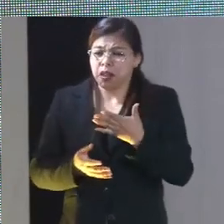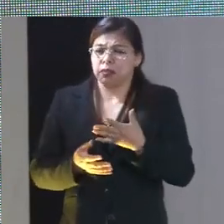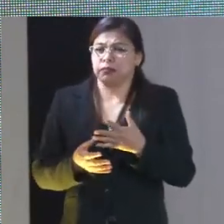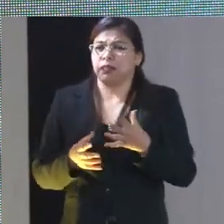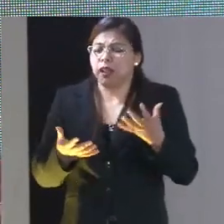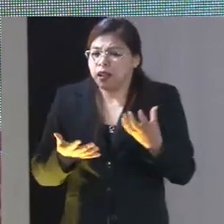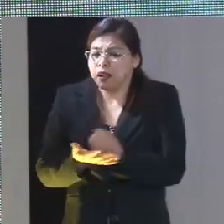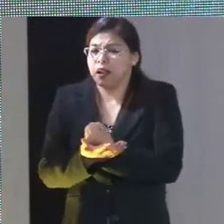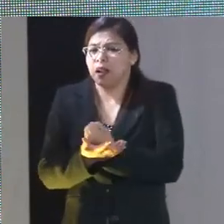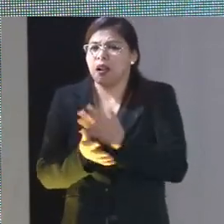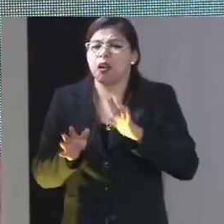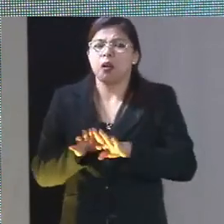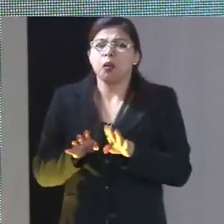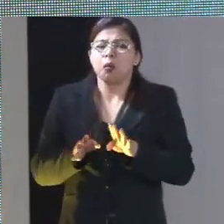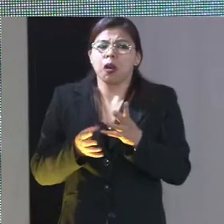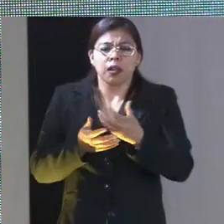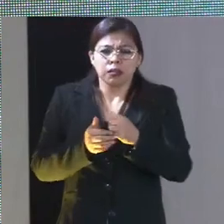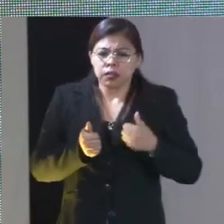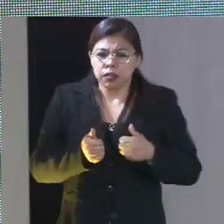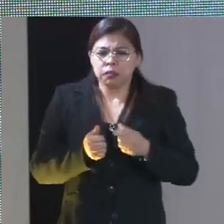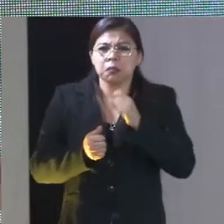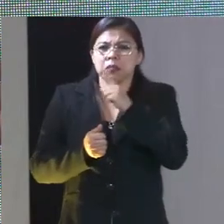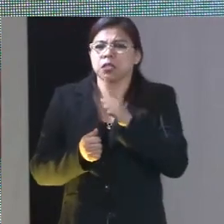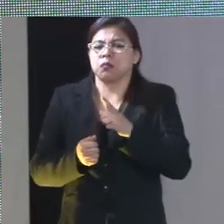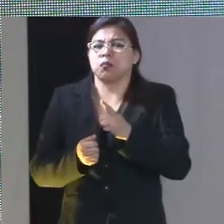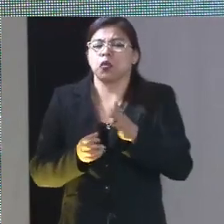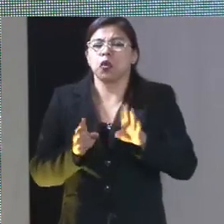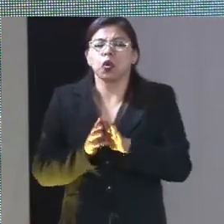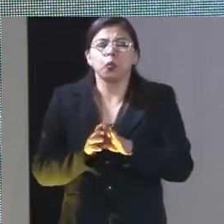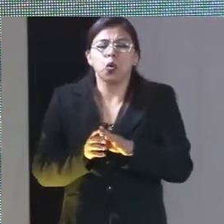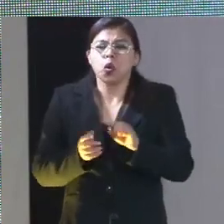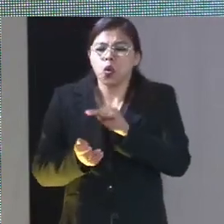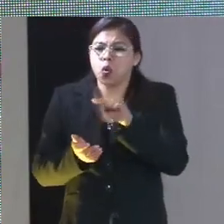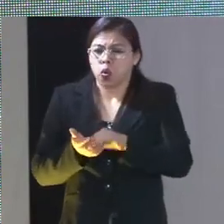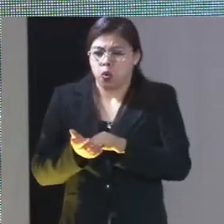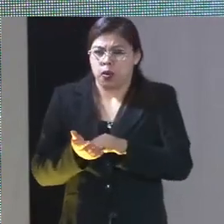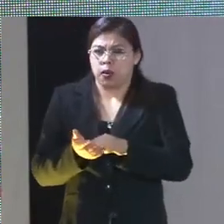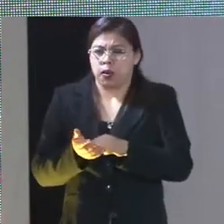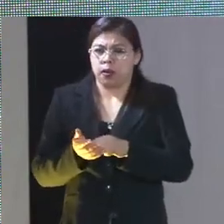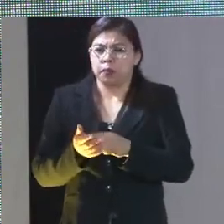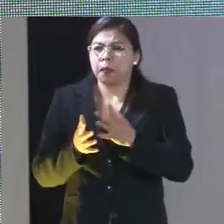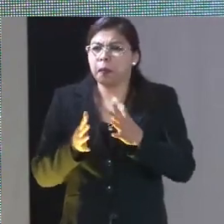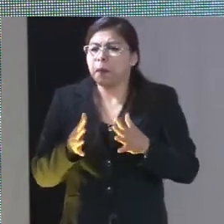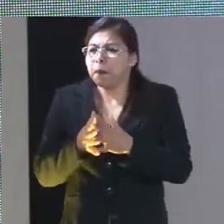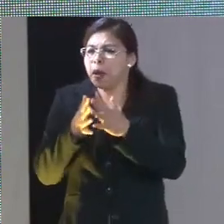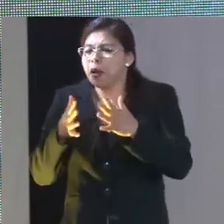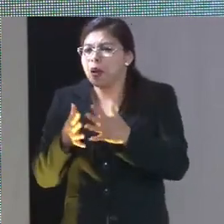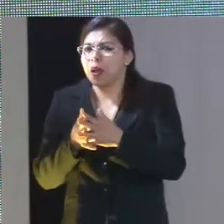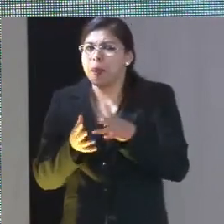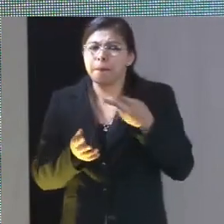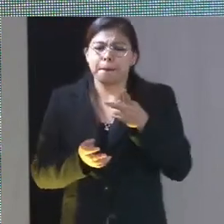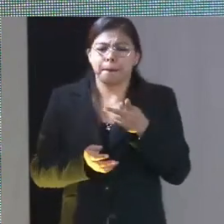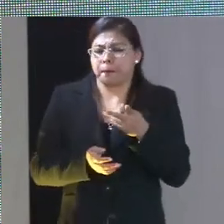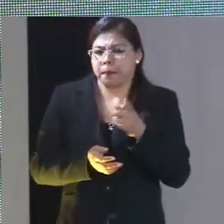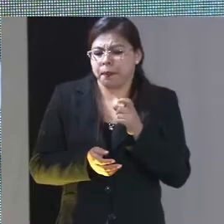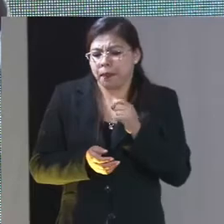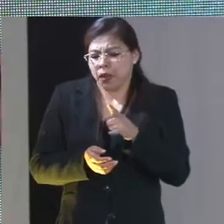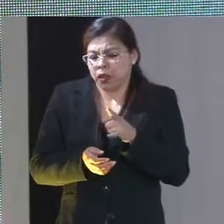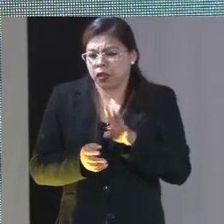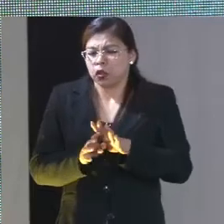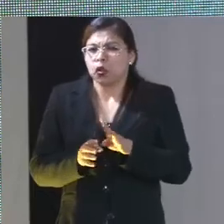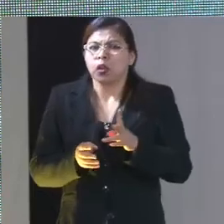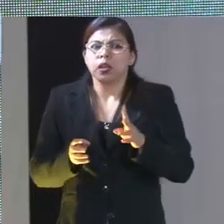atraso, no es la historia del triunfo de la civilización sobre la barbarie, pero tampoco es la historia de la